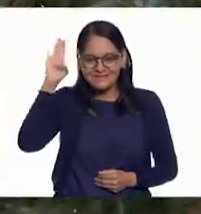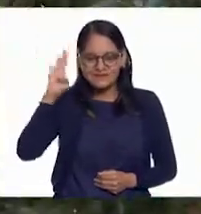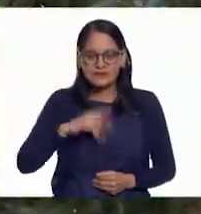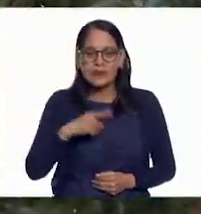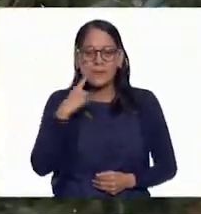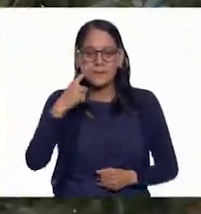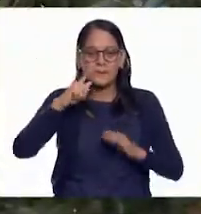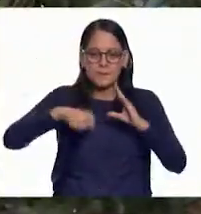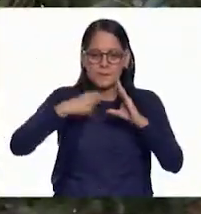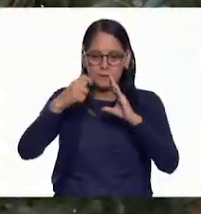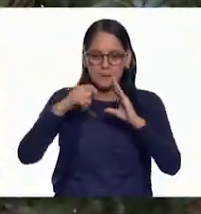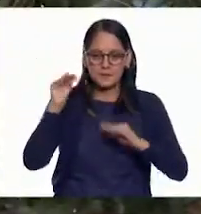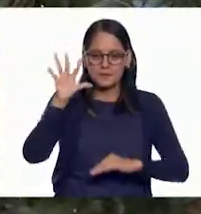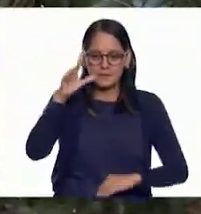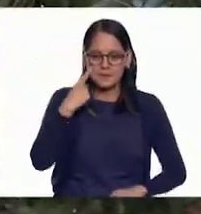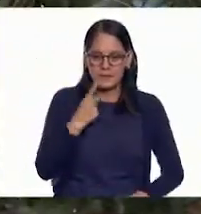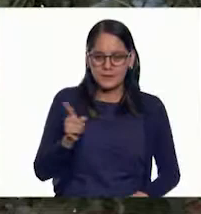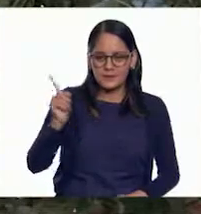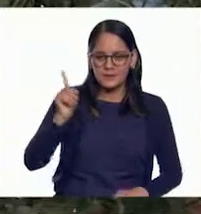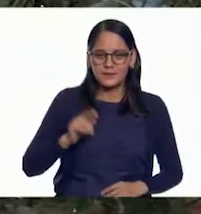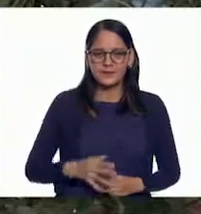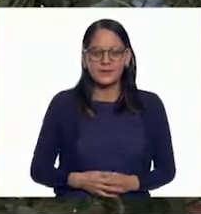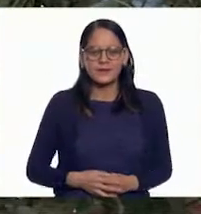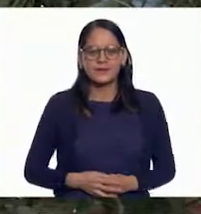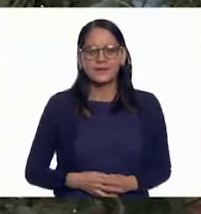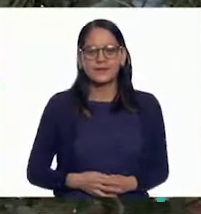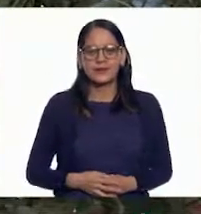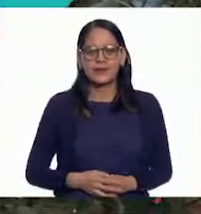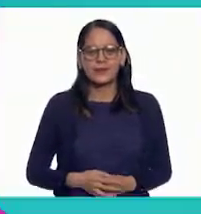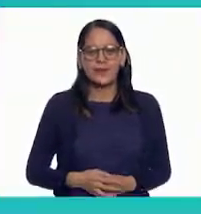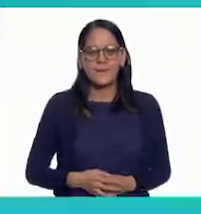¡Hola! ¡Vamos a ver el siguiente video!